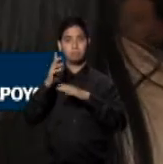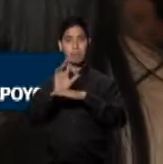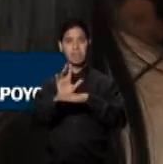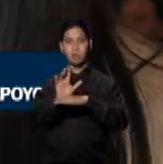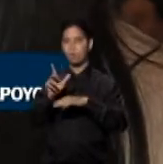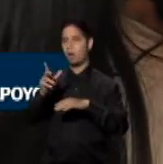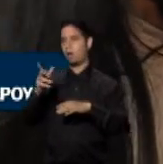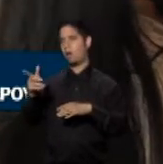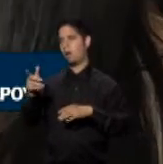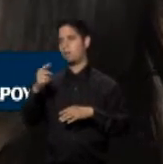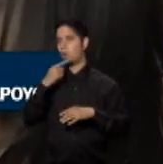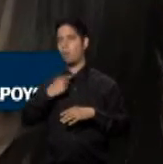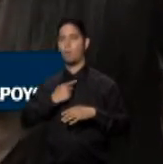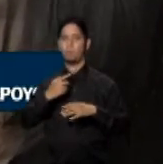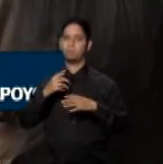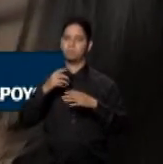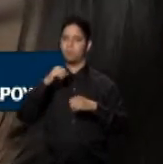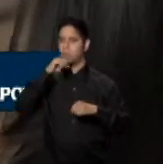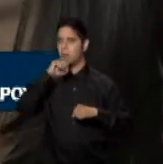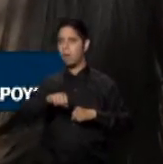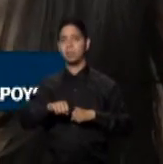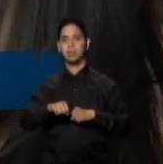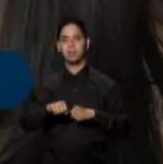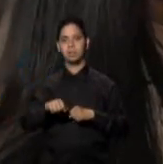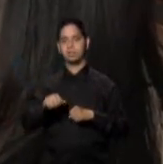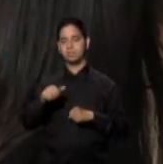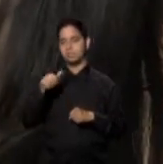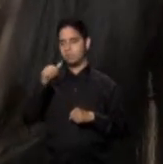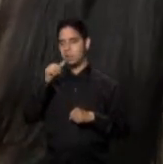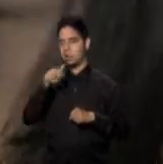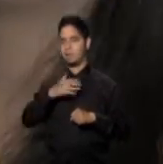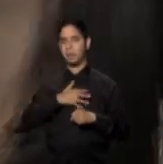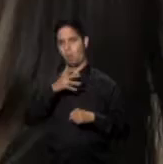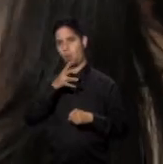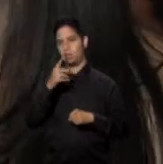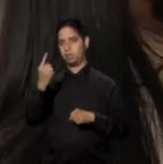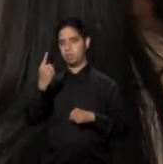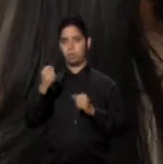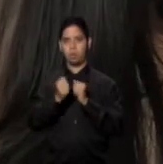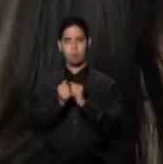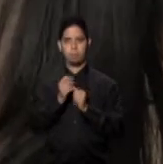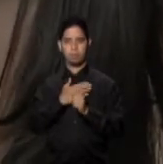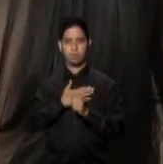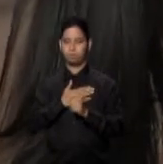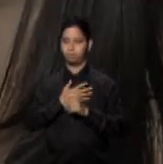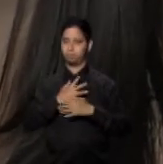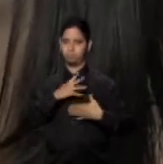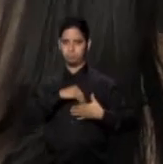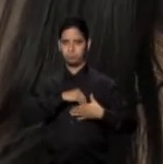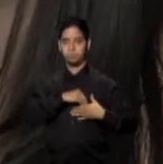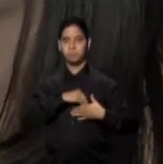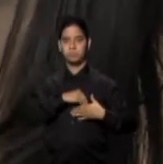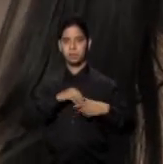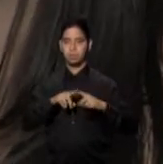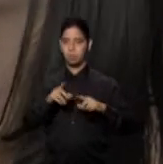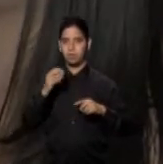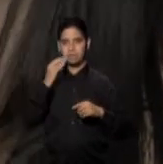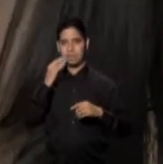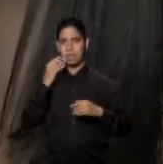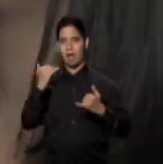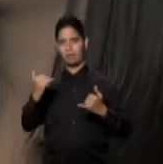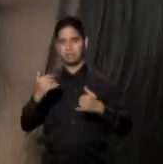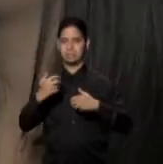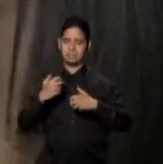propagó. Y pues ella siempre va a estar conmigo everywhere, pero es un poco difícil